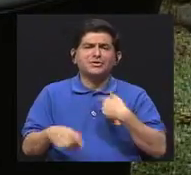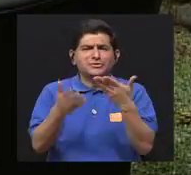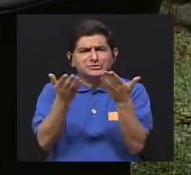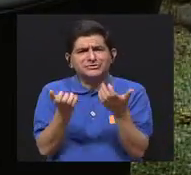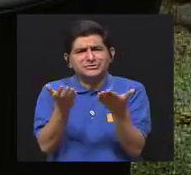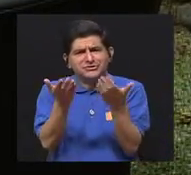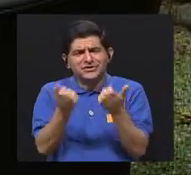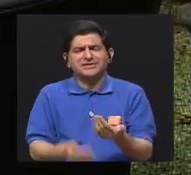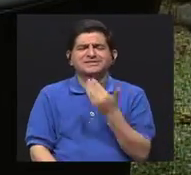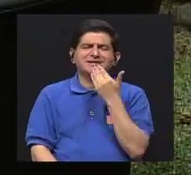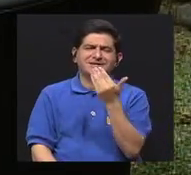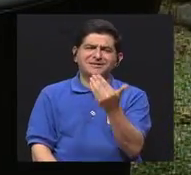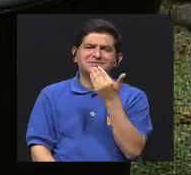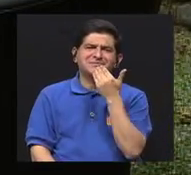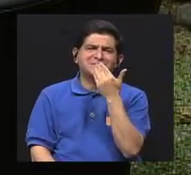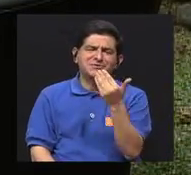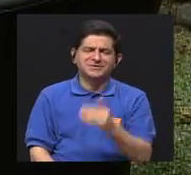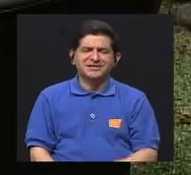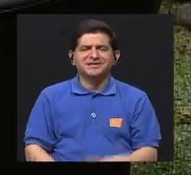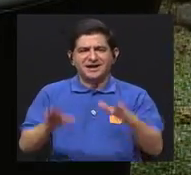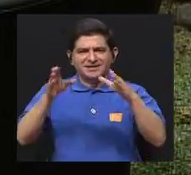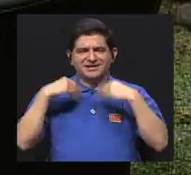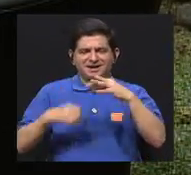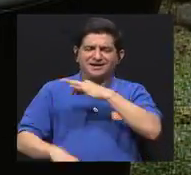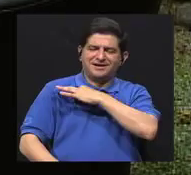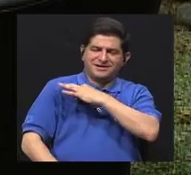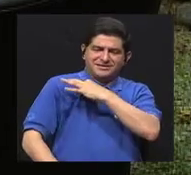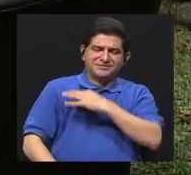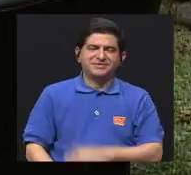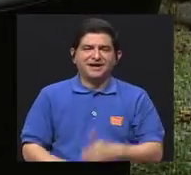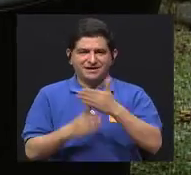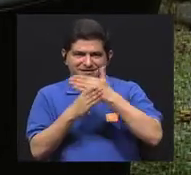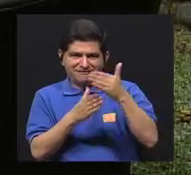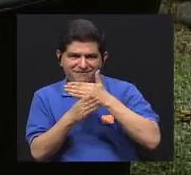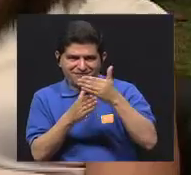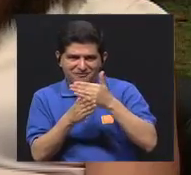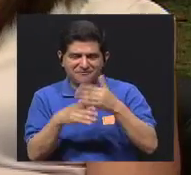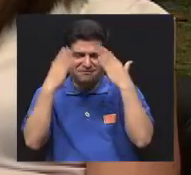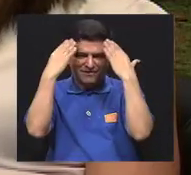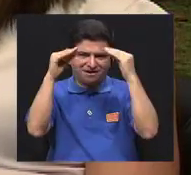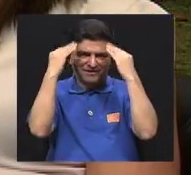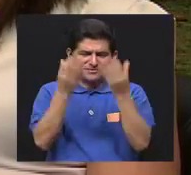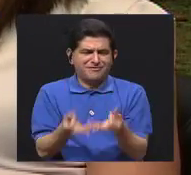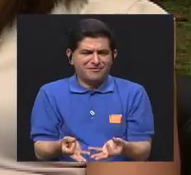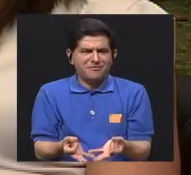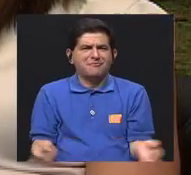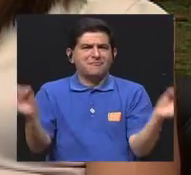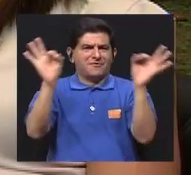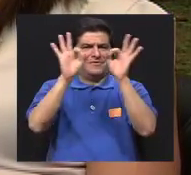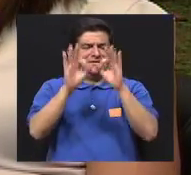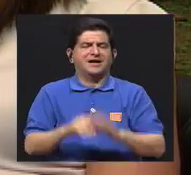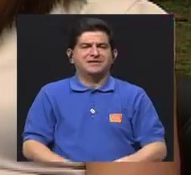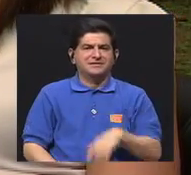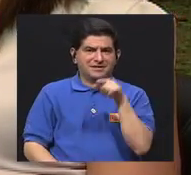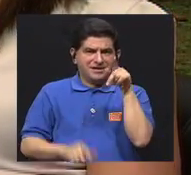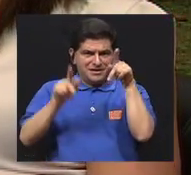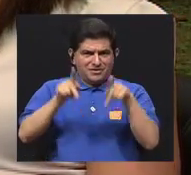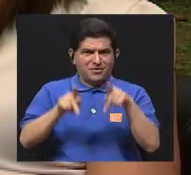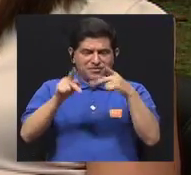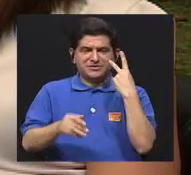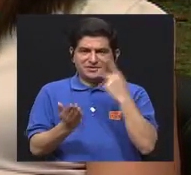pues agradecerle el haber aceptado nuestra invitación para compartir esta información tan valiosa con